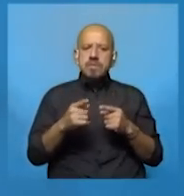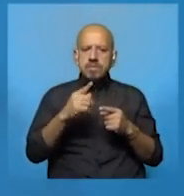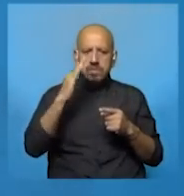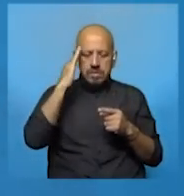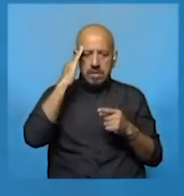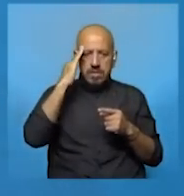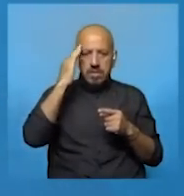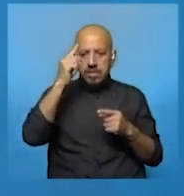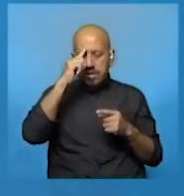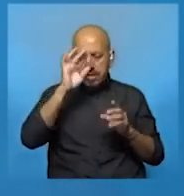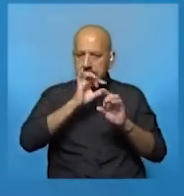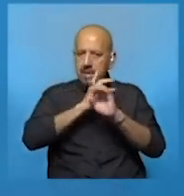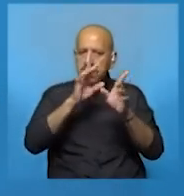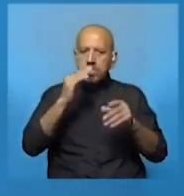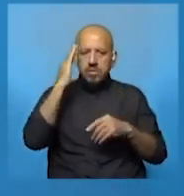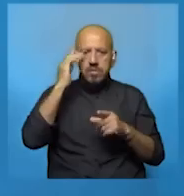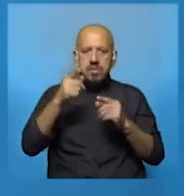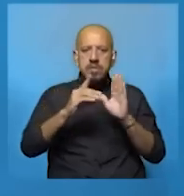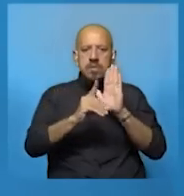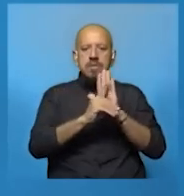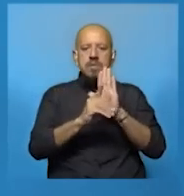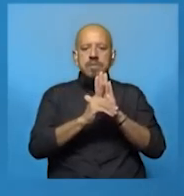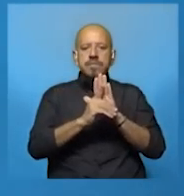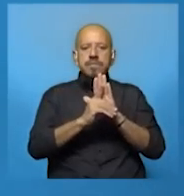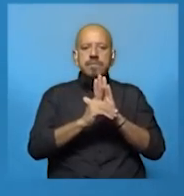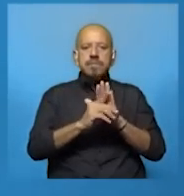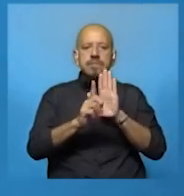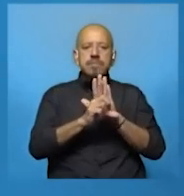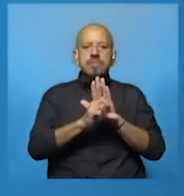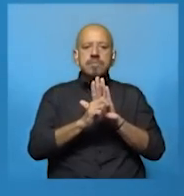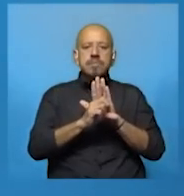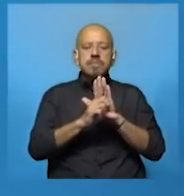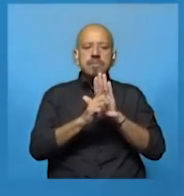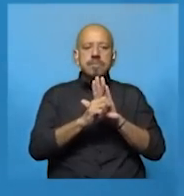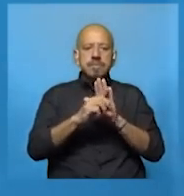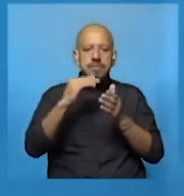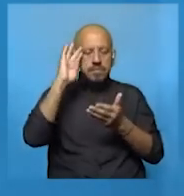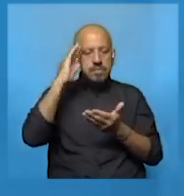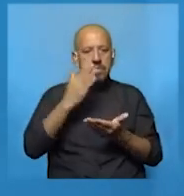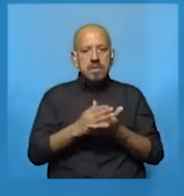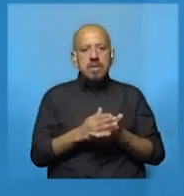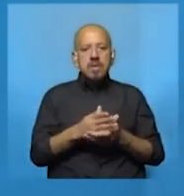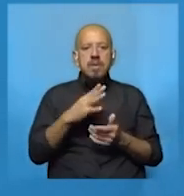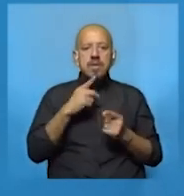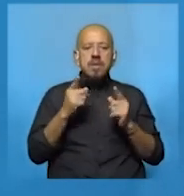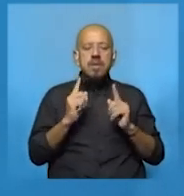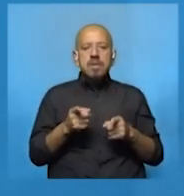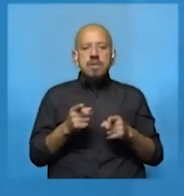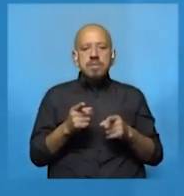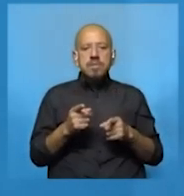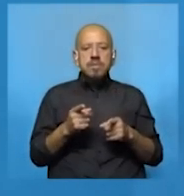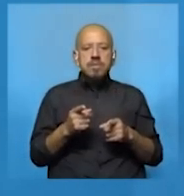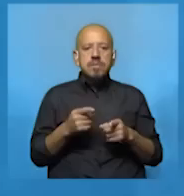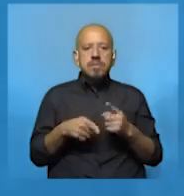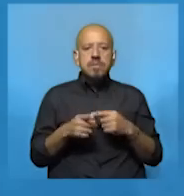y está muy claro expresado en los decretos por ejemplo ley de la de La dictadura y está expresado en el pensamiento de